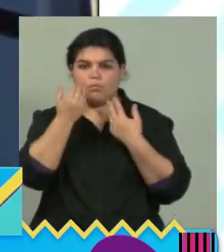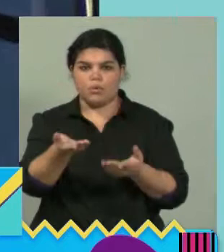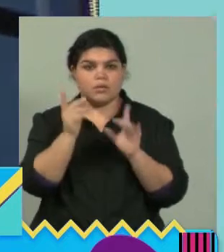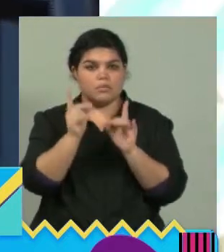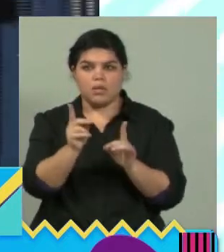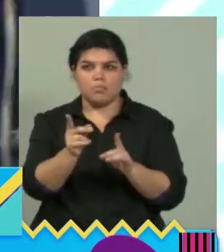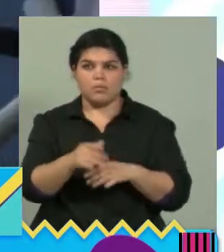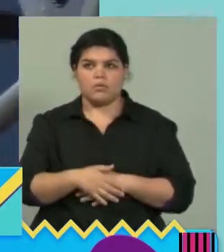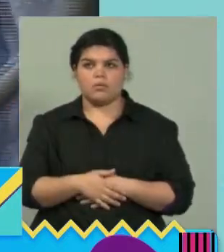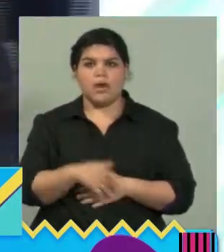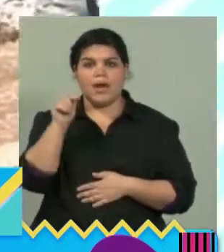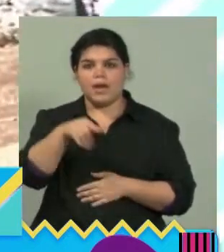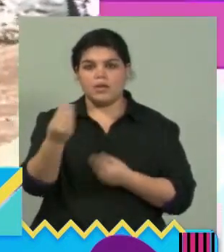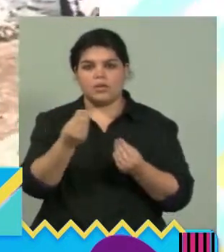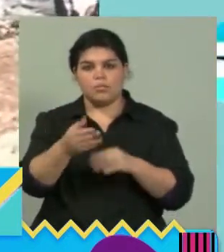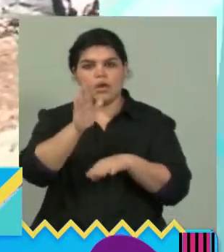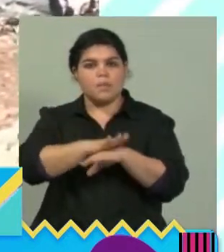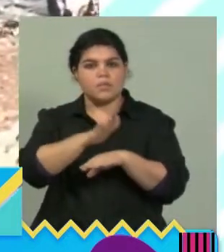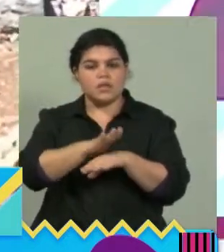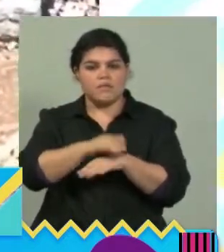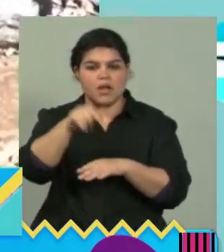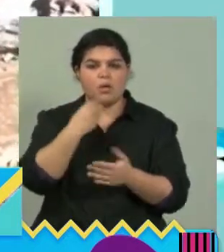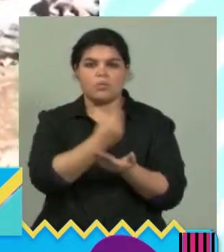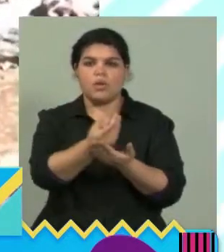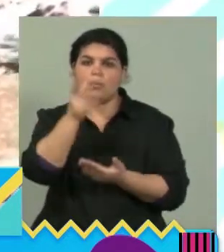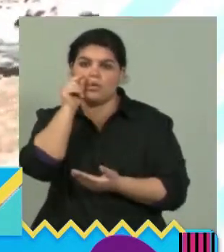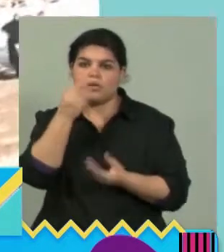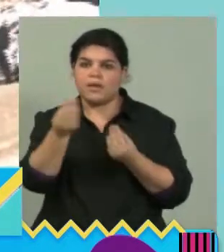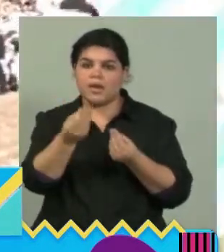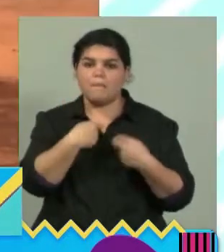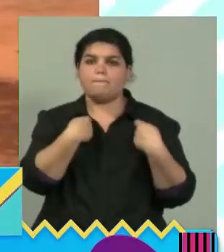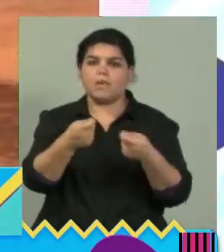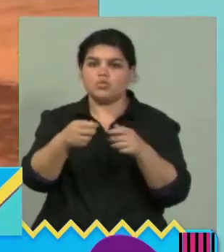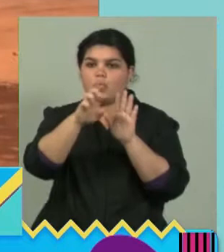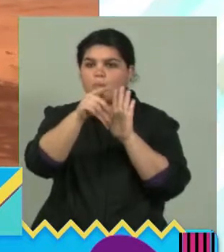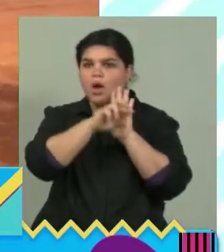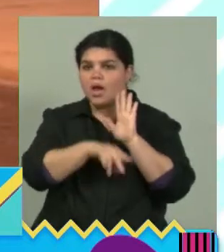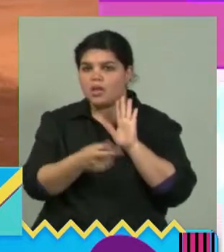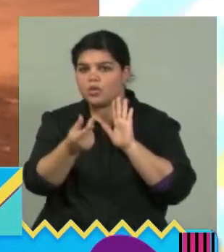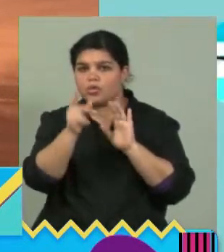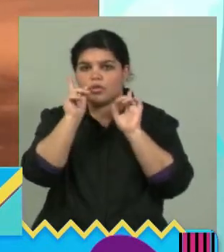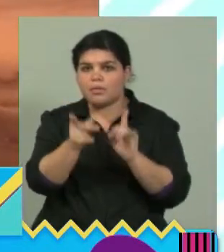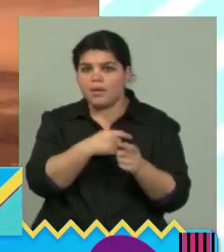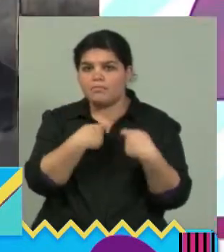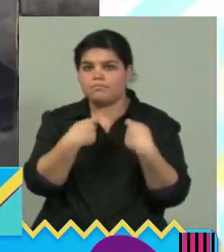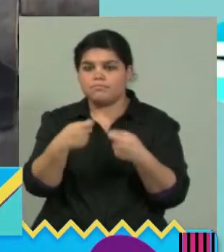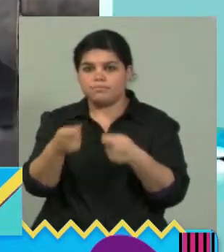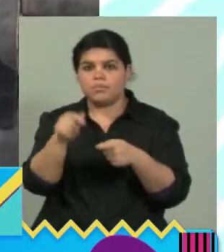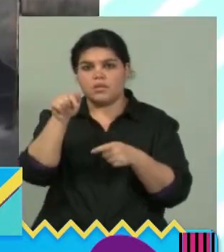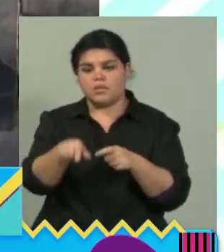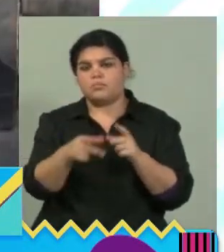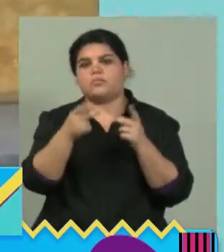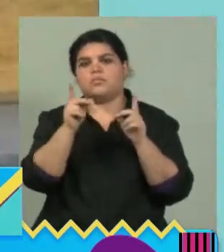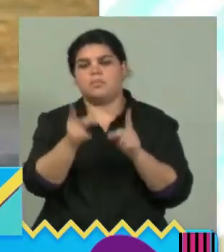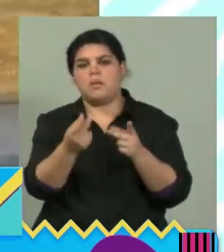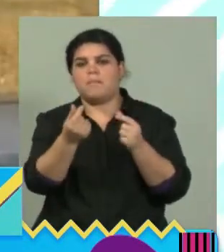de las autoridades políticas para destinar los presupuestos que corresponden a los controles ambientales, los presupuestos